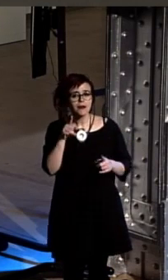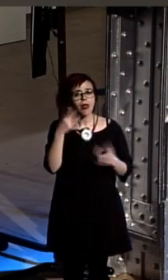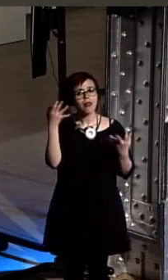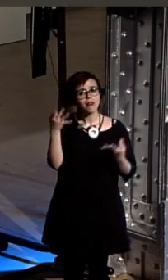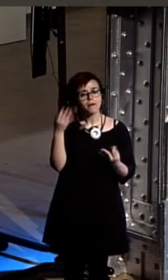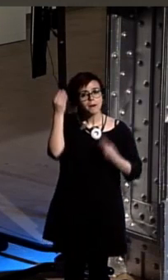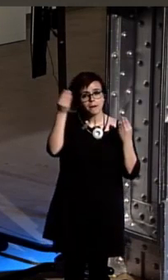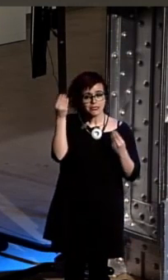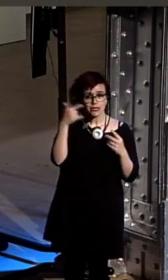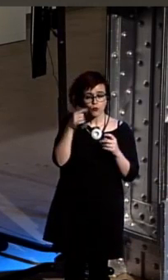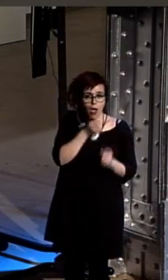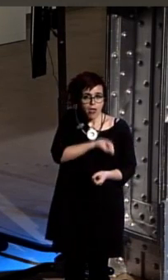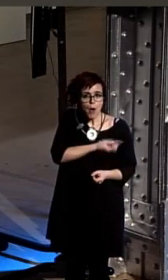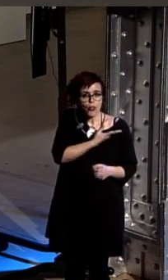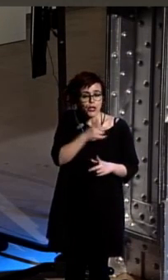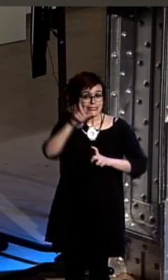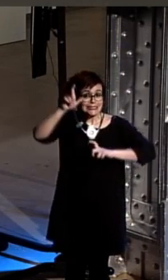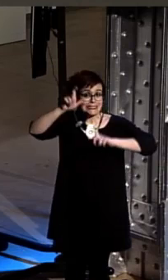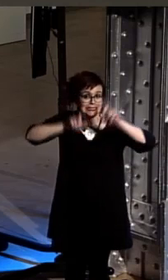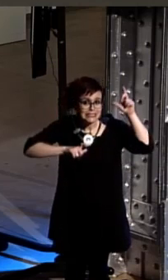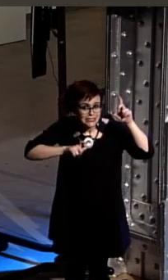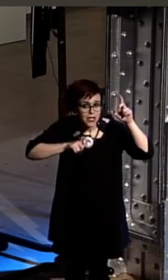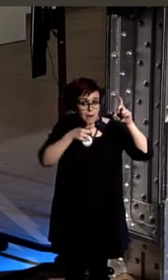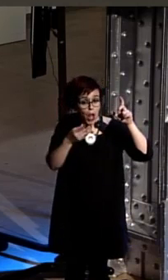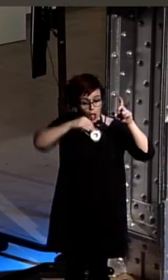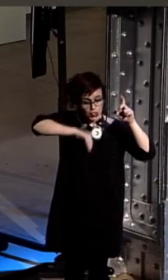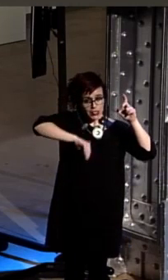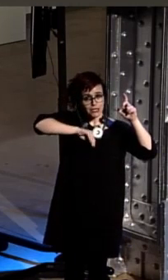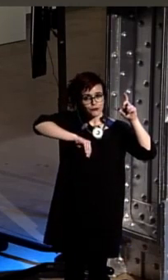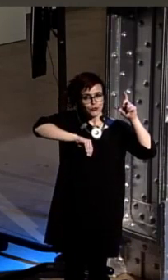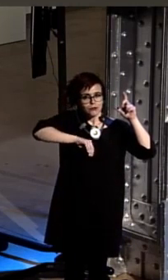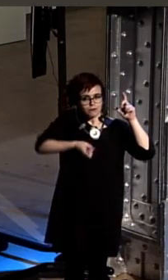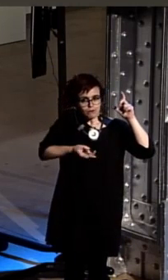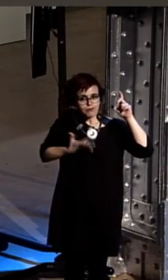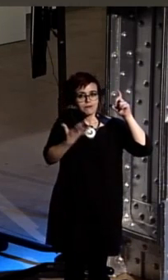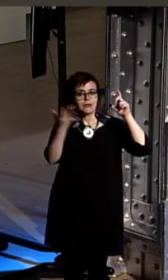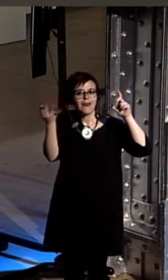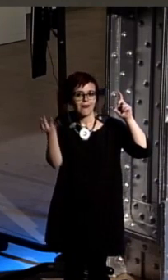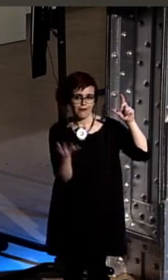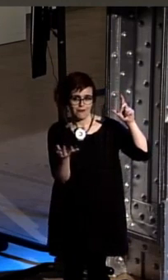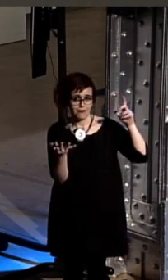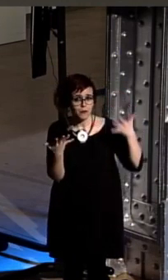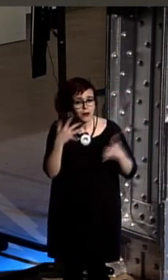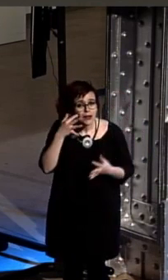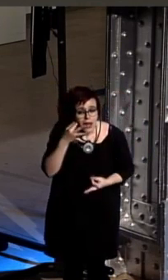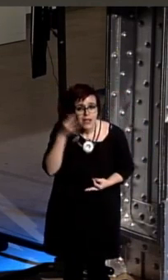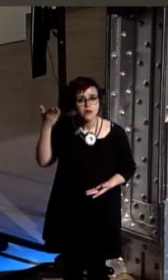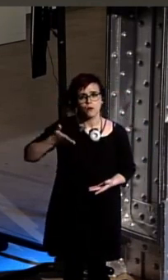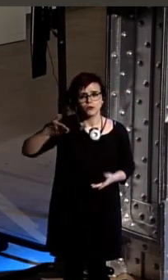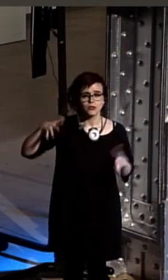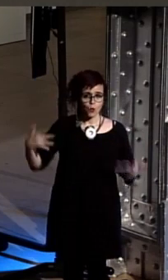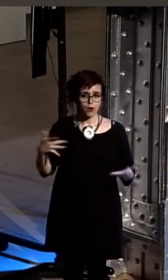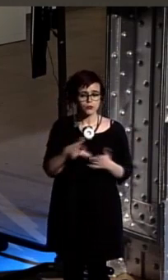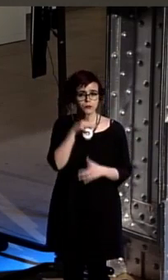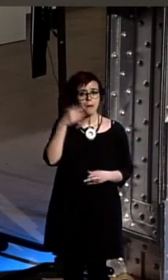en la superficie del cuerpo de una emoción de la fenomenología que eso produce. Y yo creo que en algún lugar también tenemos que pensar ¿qué es lo importante? Y las dos